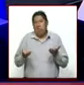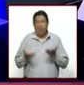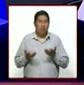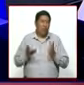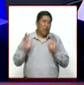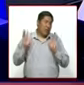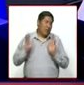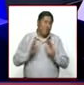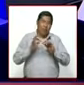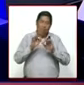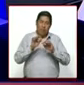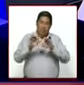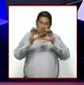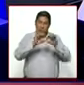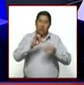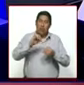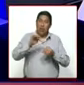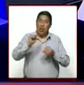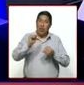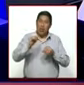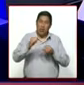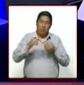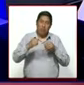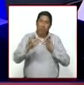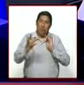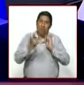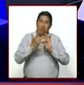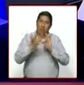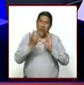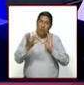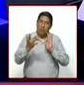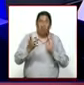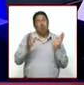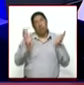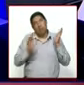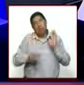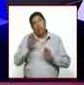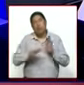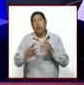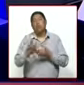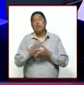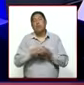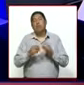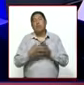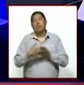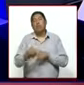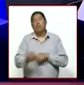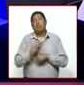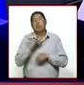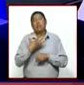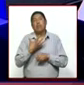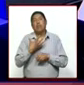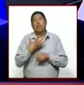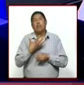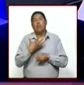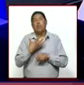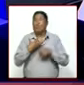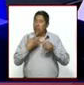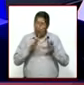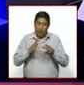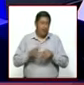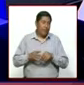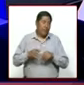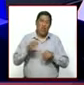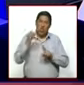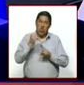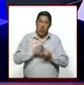artificial, como siempre, o a distancia, que es lo más común que ahora se está manejando. Podría ser. Cuéntanos. En un paso adelante en